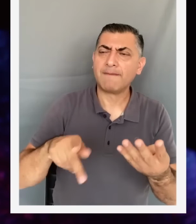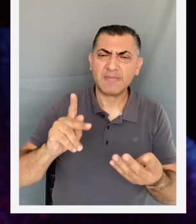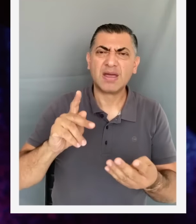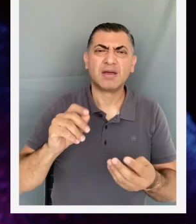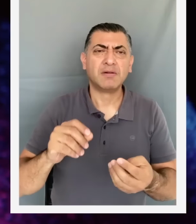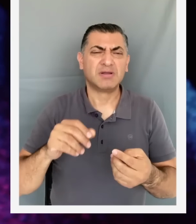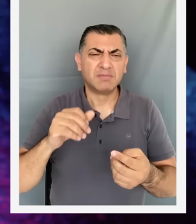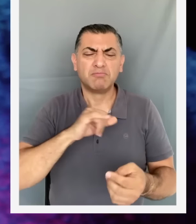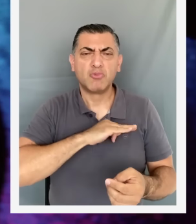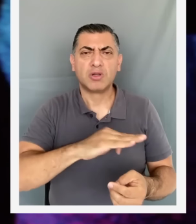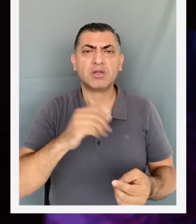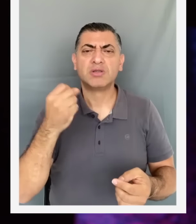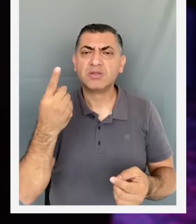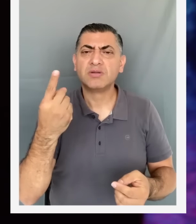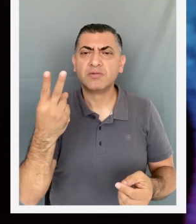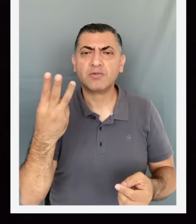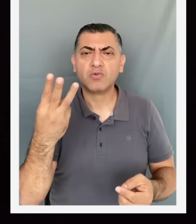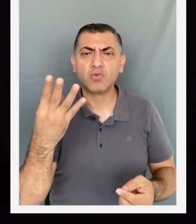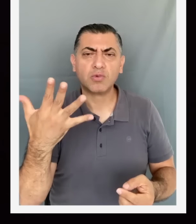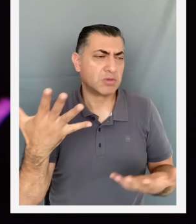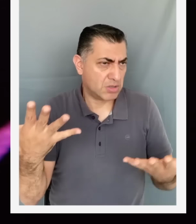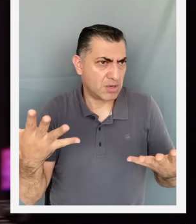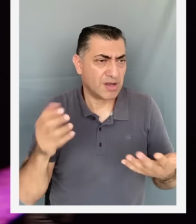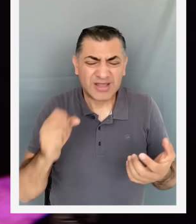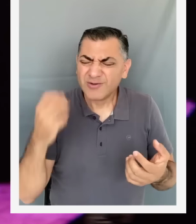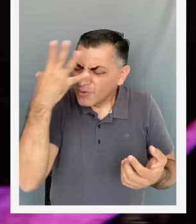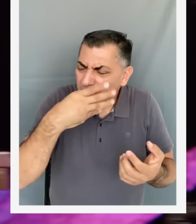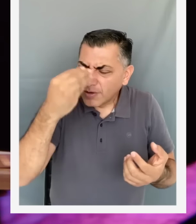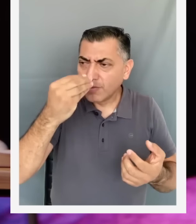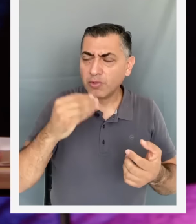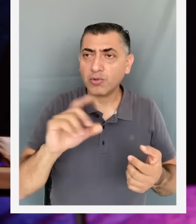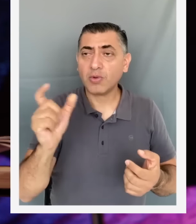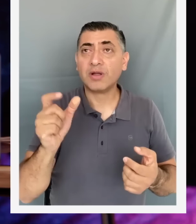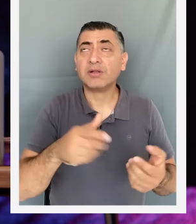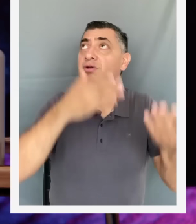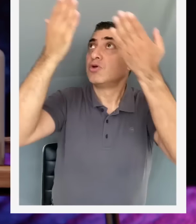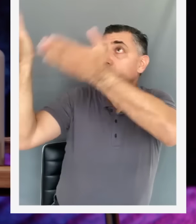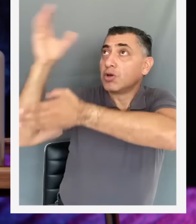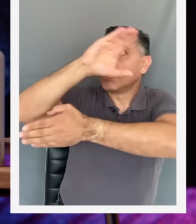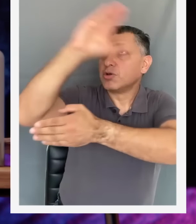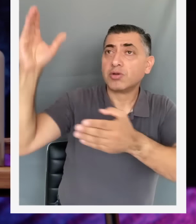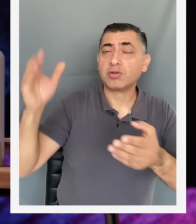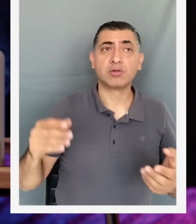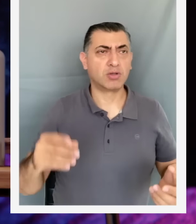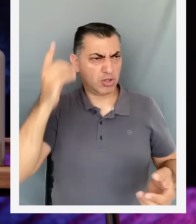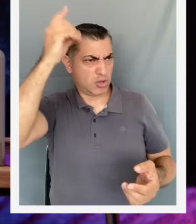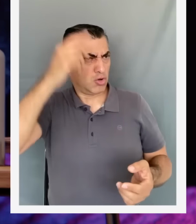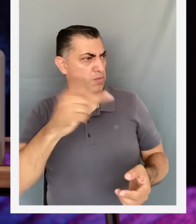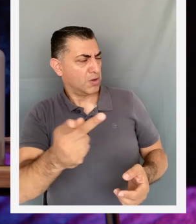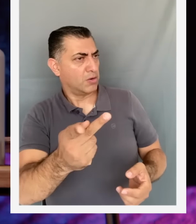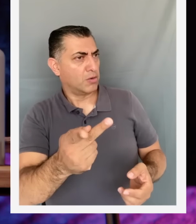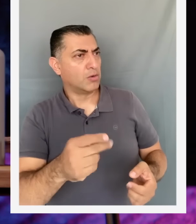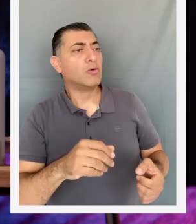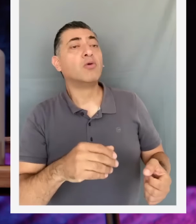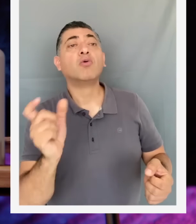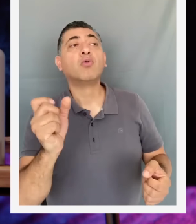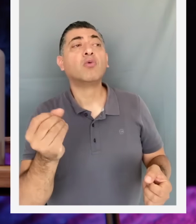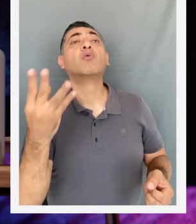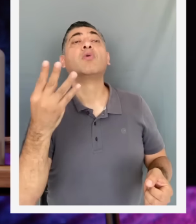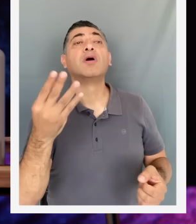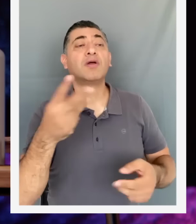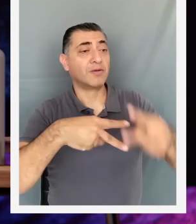a cinco a seis a diez a veinte no sería precioso que cuando llegaras al cielo Dios te preguntara vienes y cuántos bienes convienen contigo